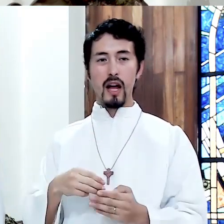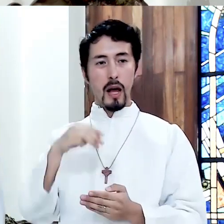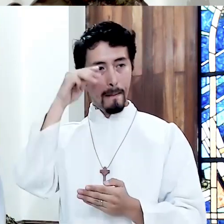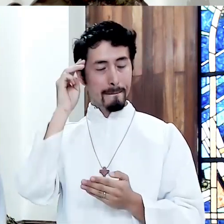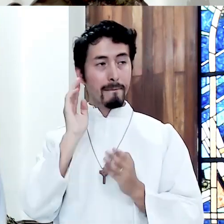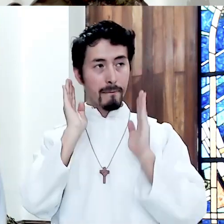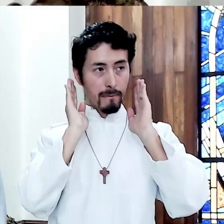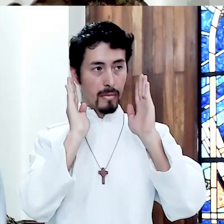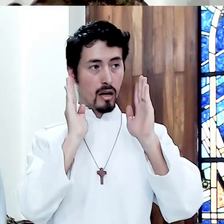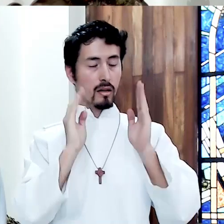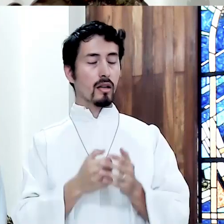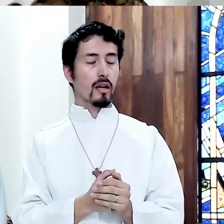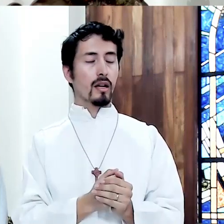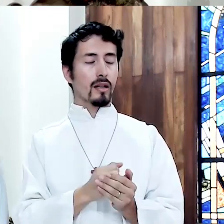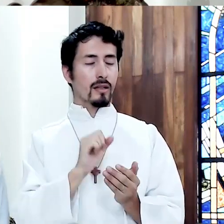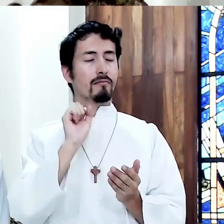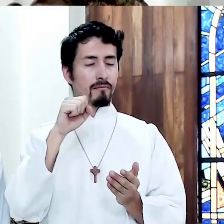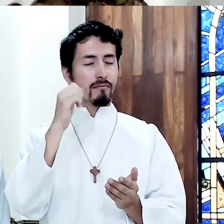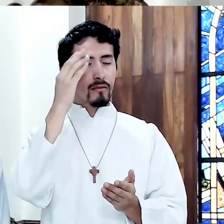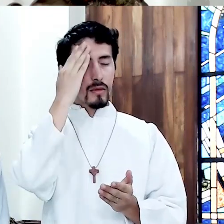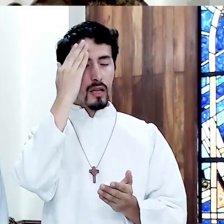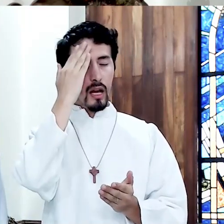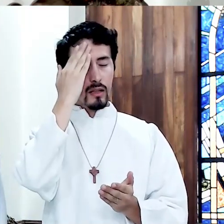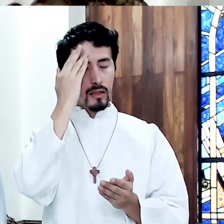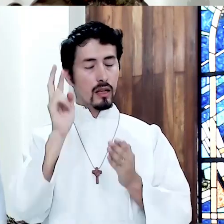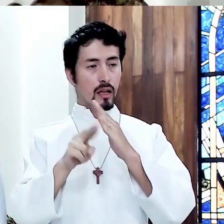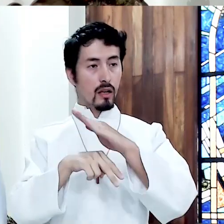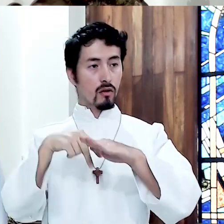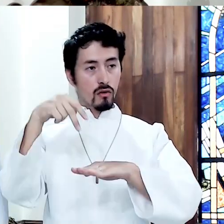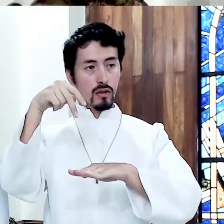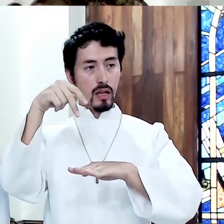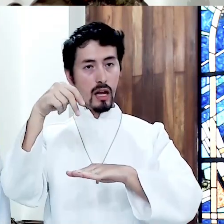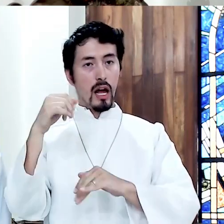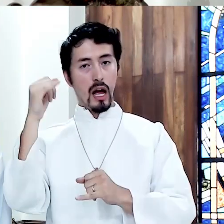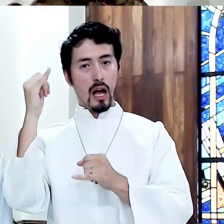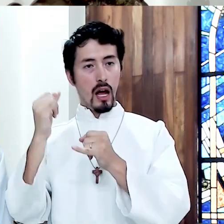que resucitará en la resurrección del último día.